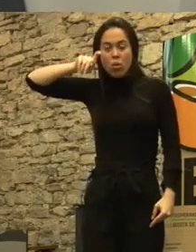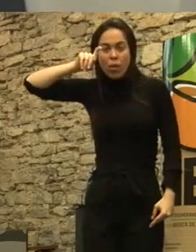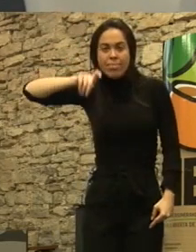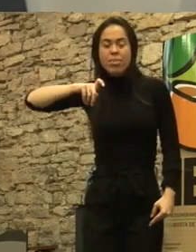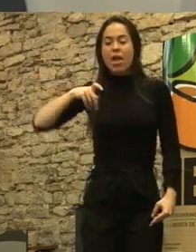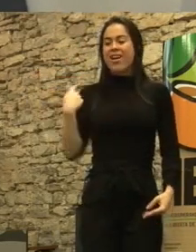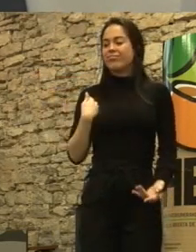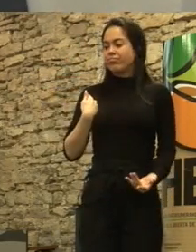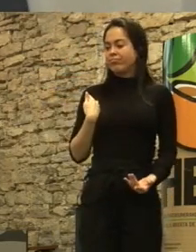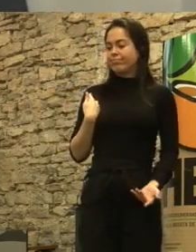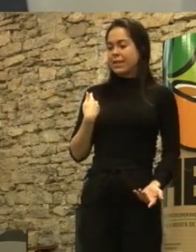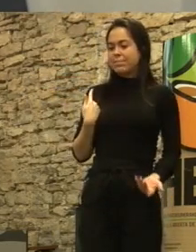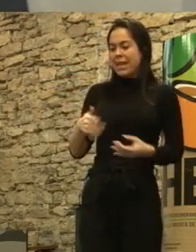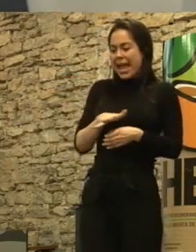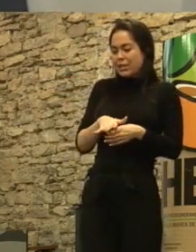el otro,